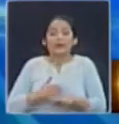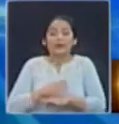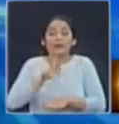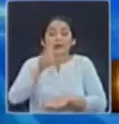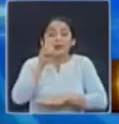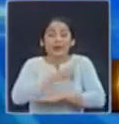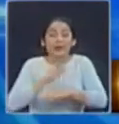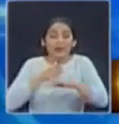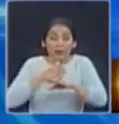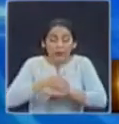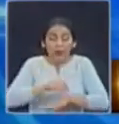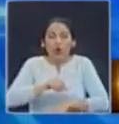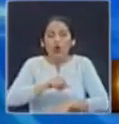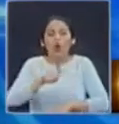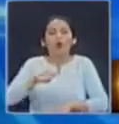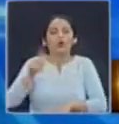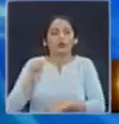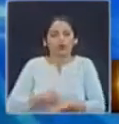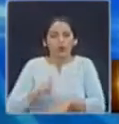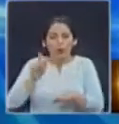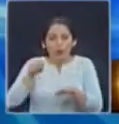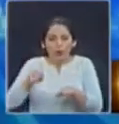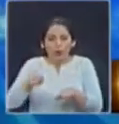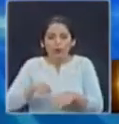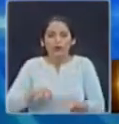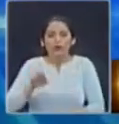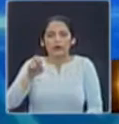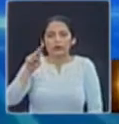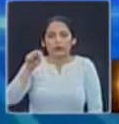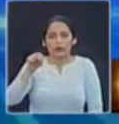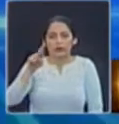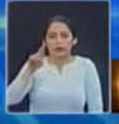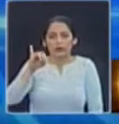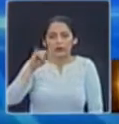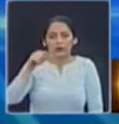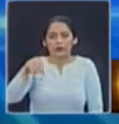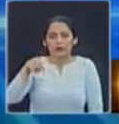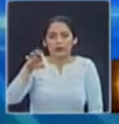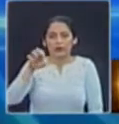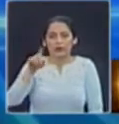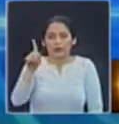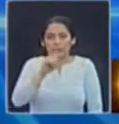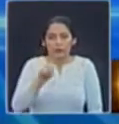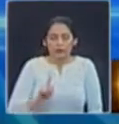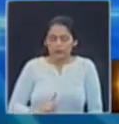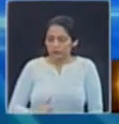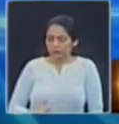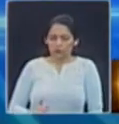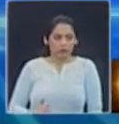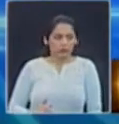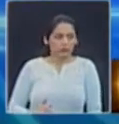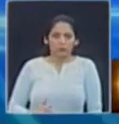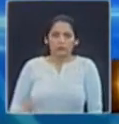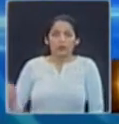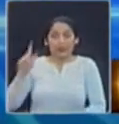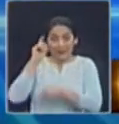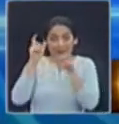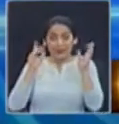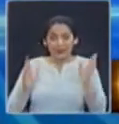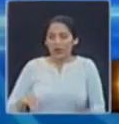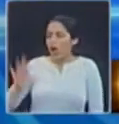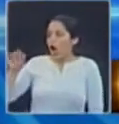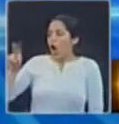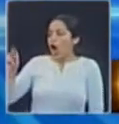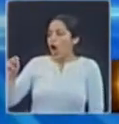acordémonos los nombres. El señor a decir, no vale lo que dijo el primero, archívese. Vea usted cómo se llevaron las cosas, pues, en